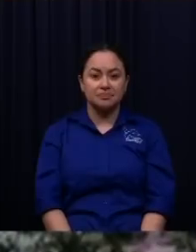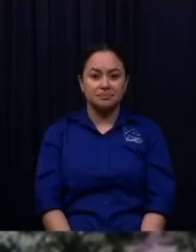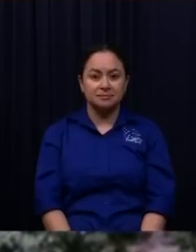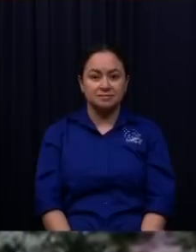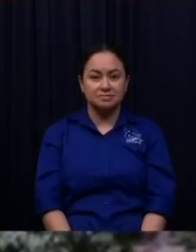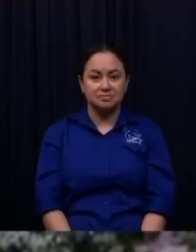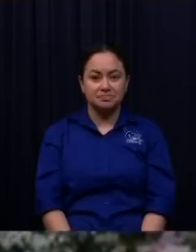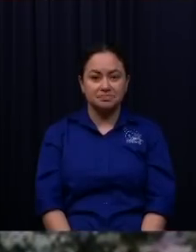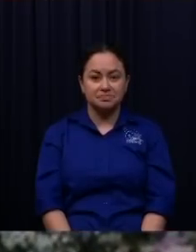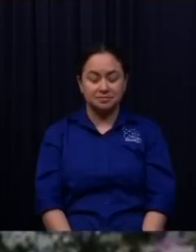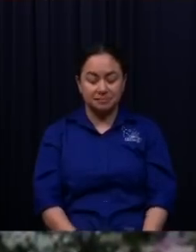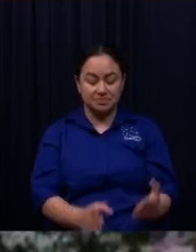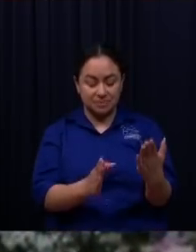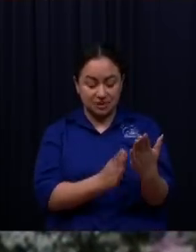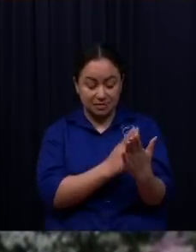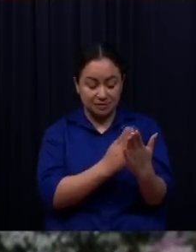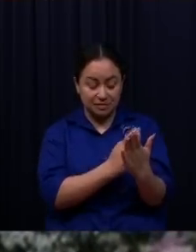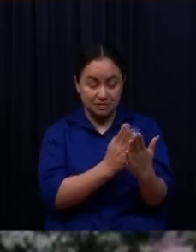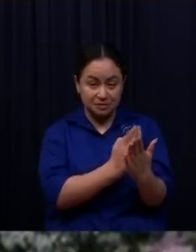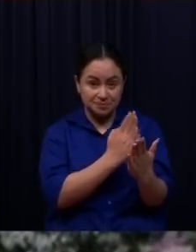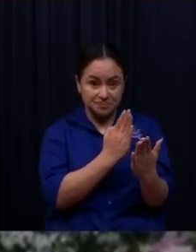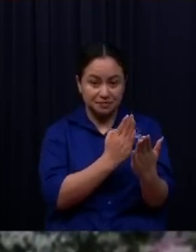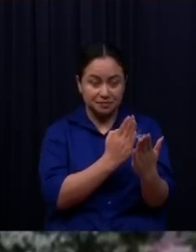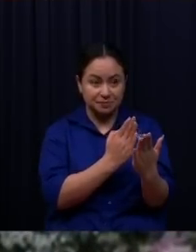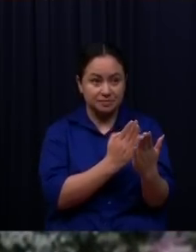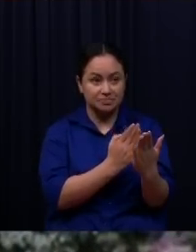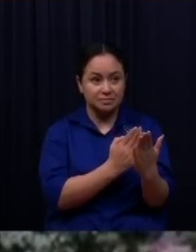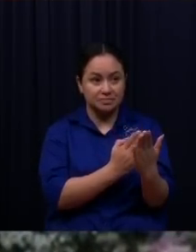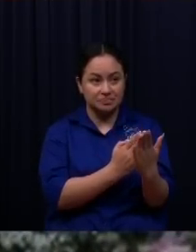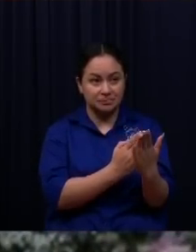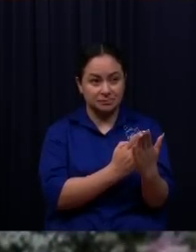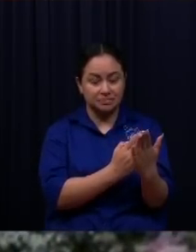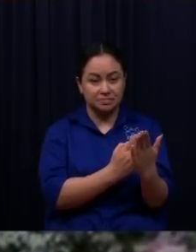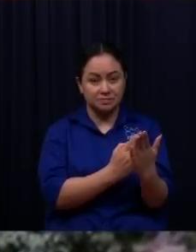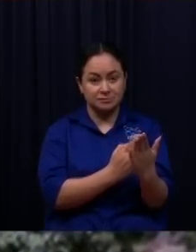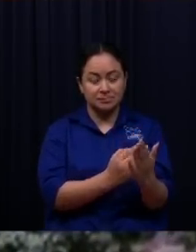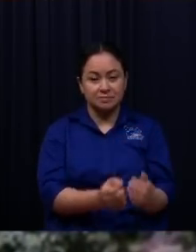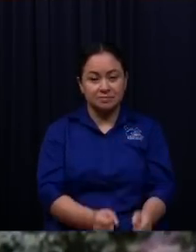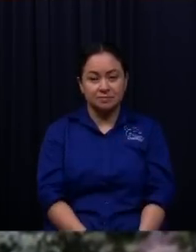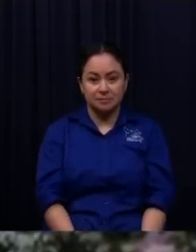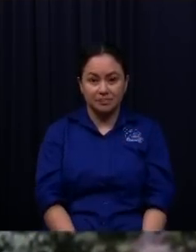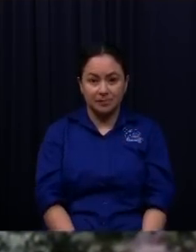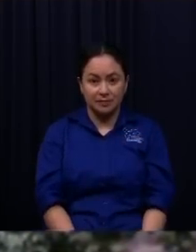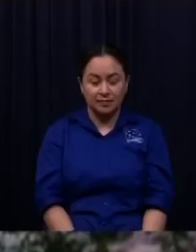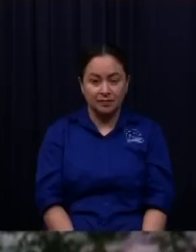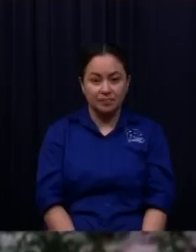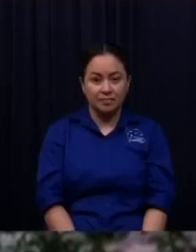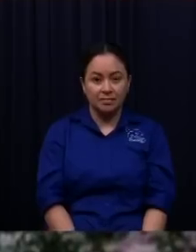Mire esta versión en inglés. Dice que ha pasado.